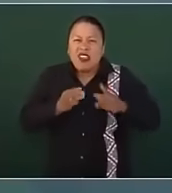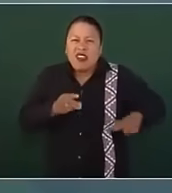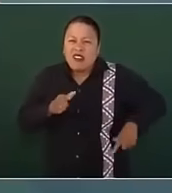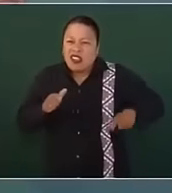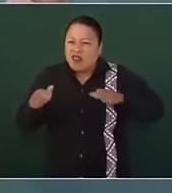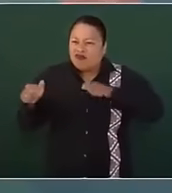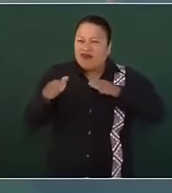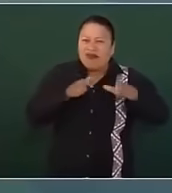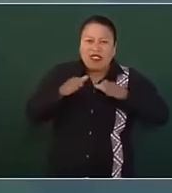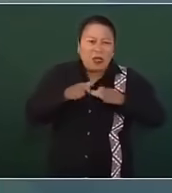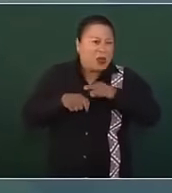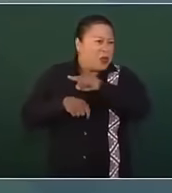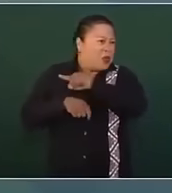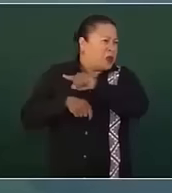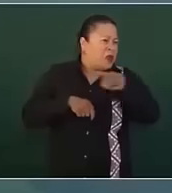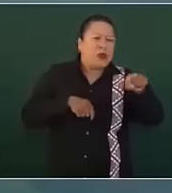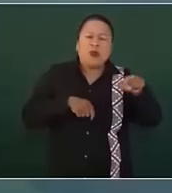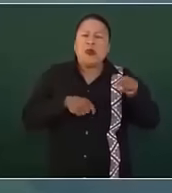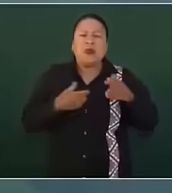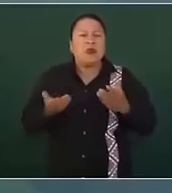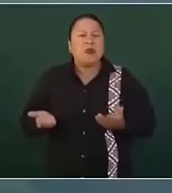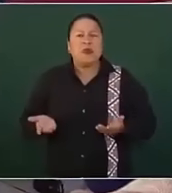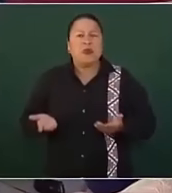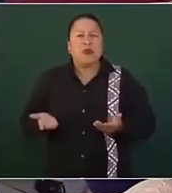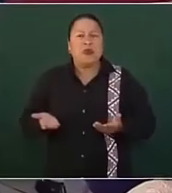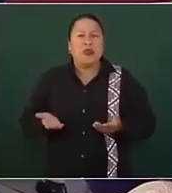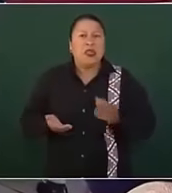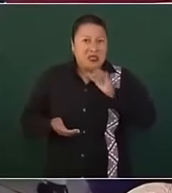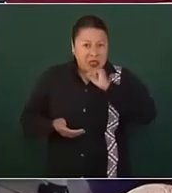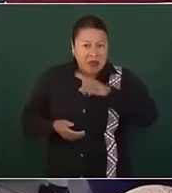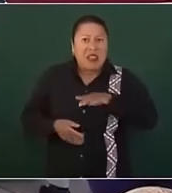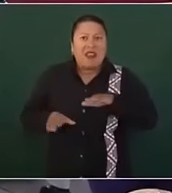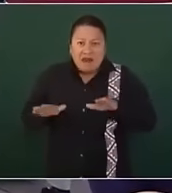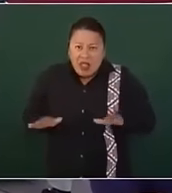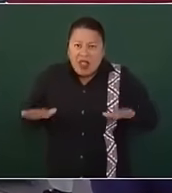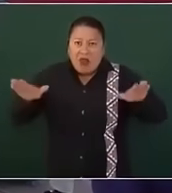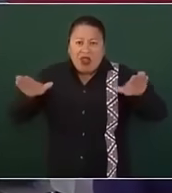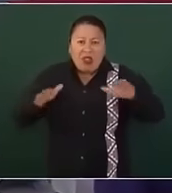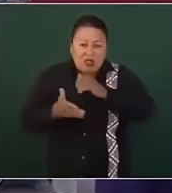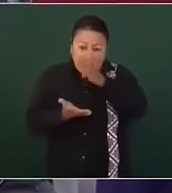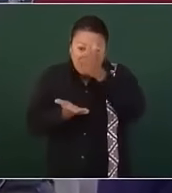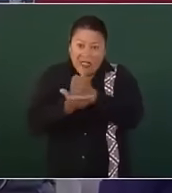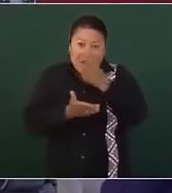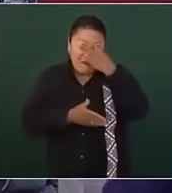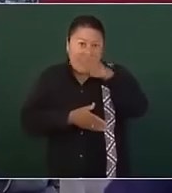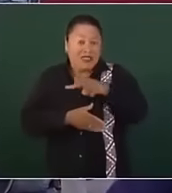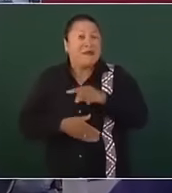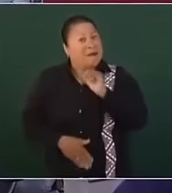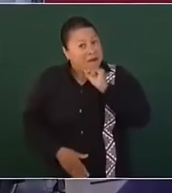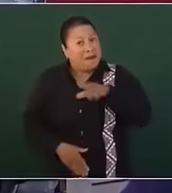Tenían el control de todo, hasta del aeropuerto de la Ciudad de México,